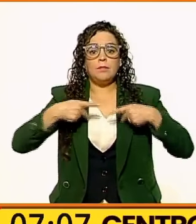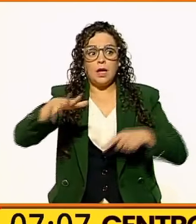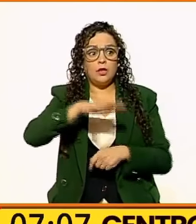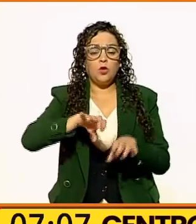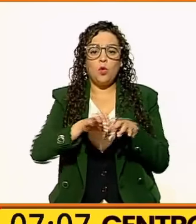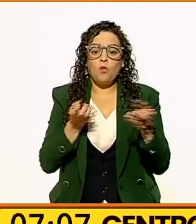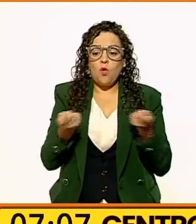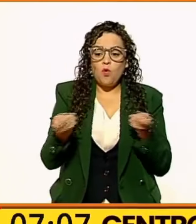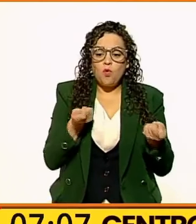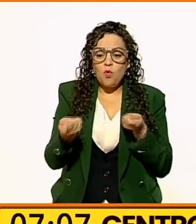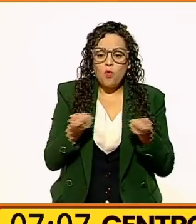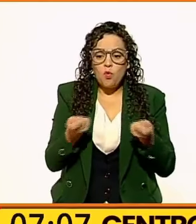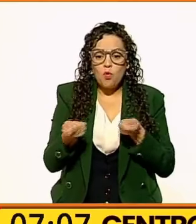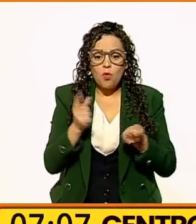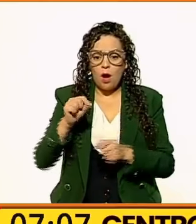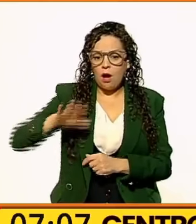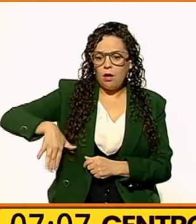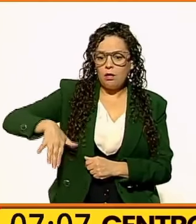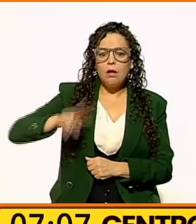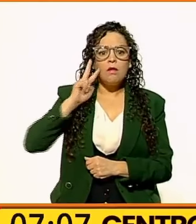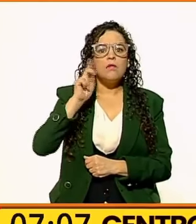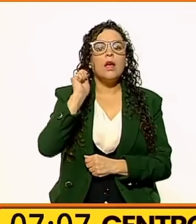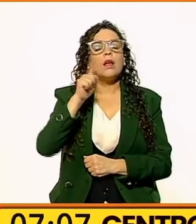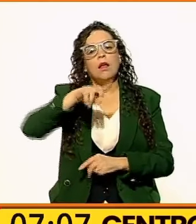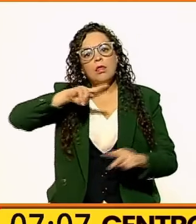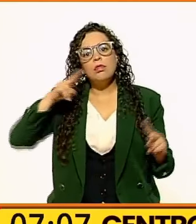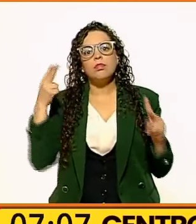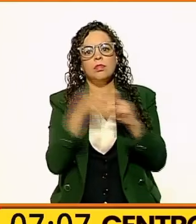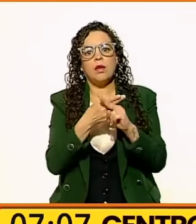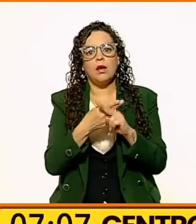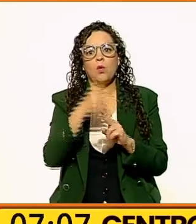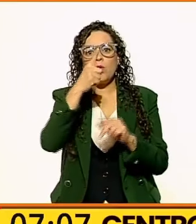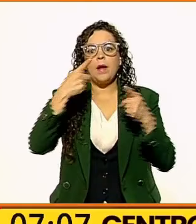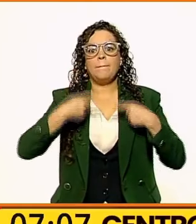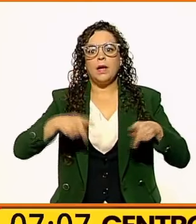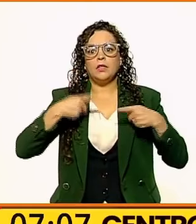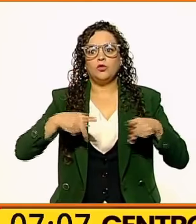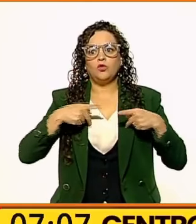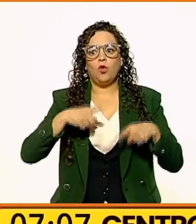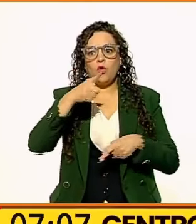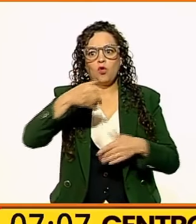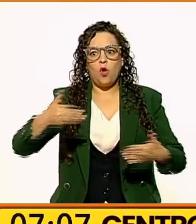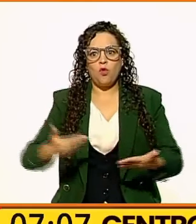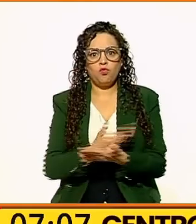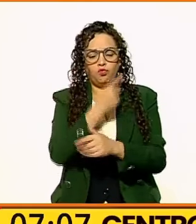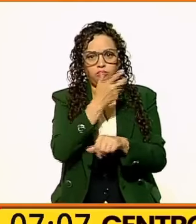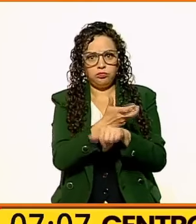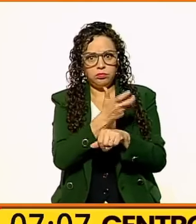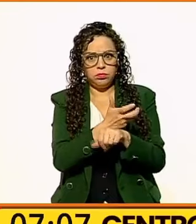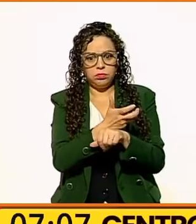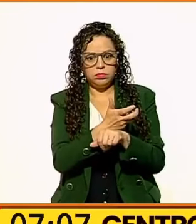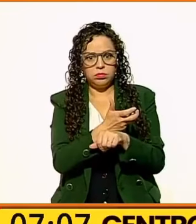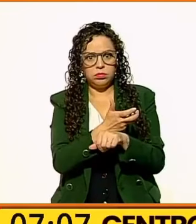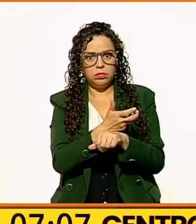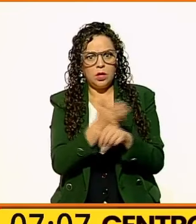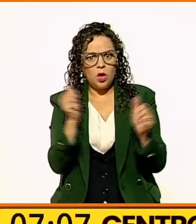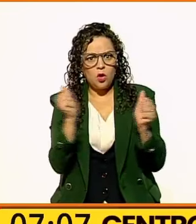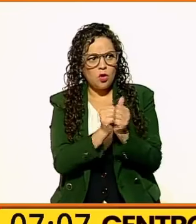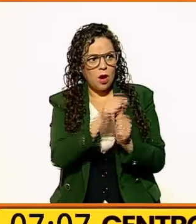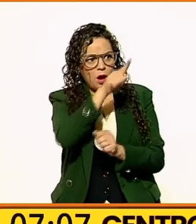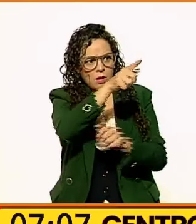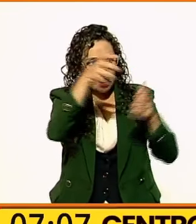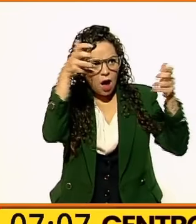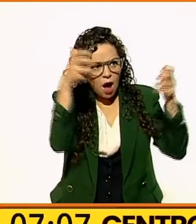vimos con el asesinato de una ciudadana estadounidense que no está de acuerdo con las